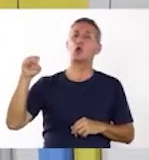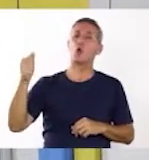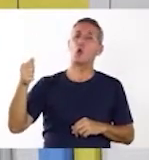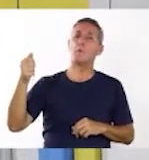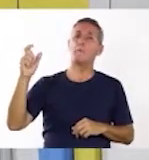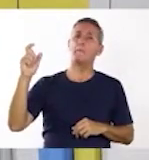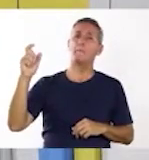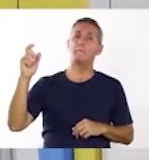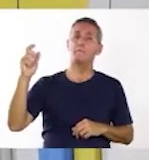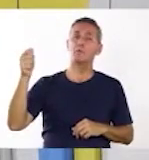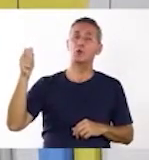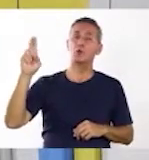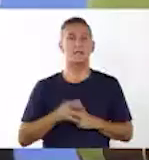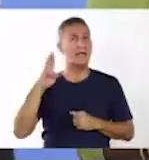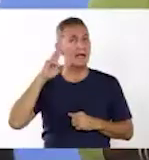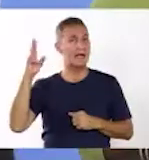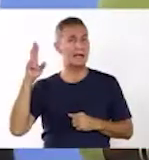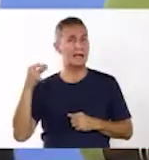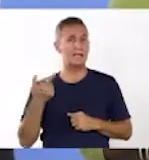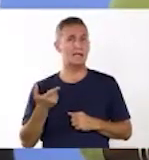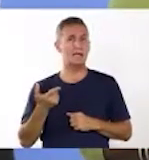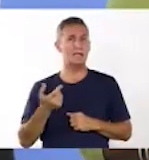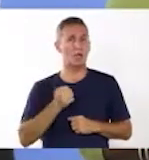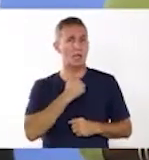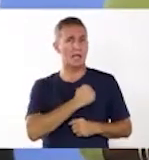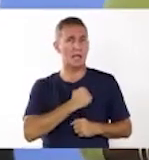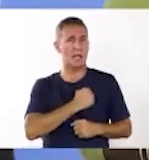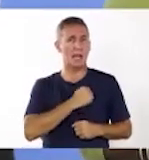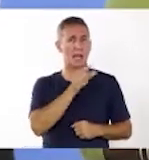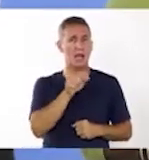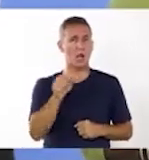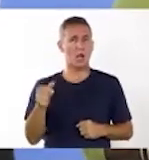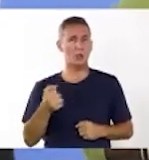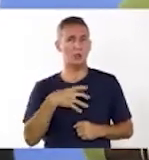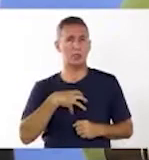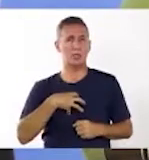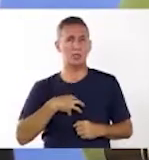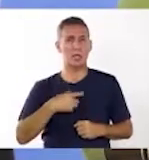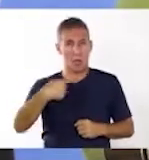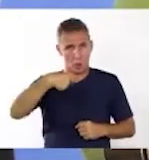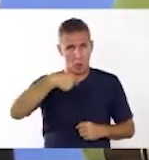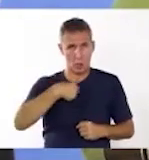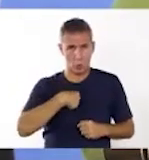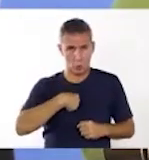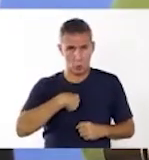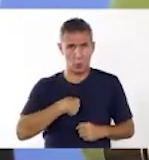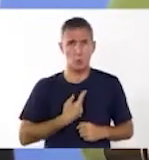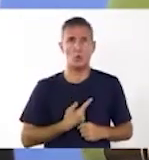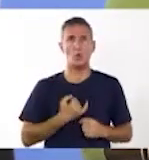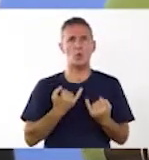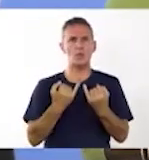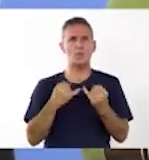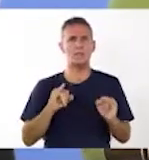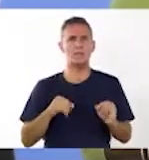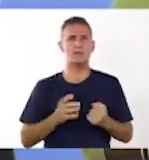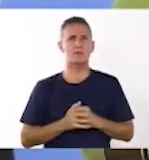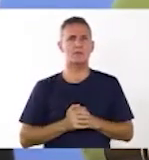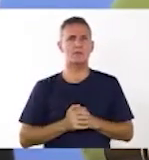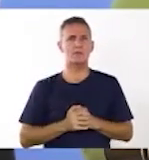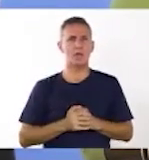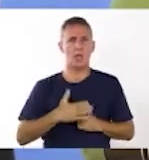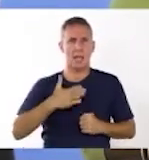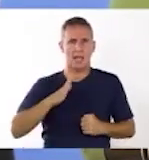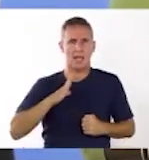El romanticismo. Recuerden que los románticos tenían también un yo